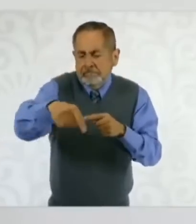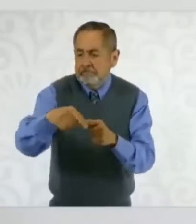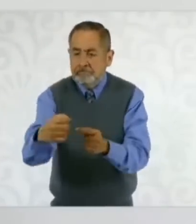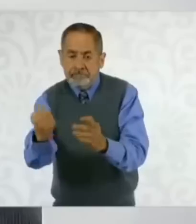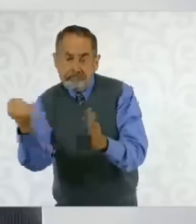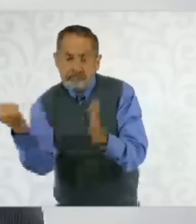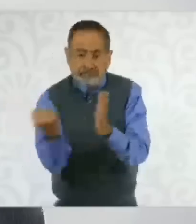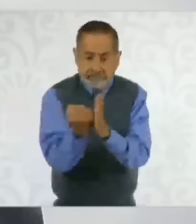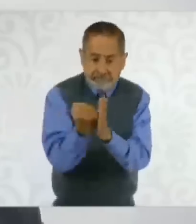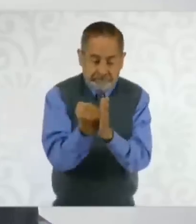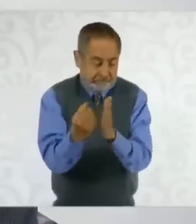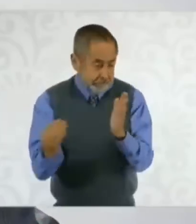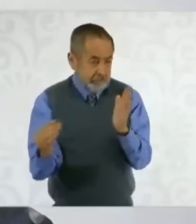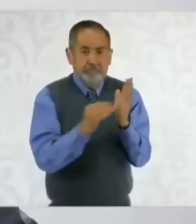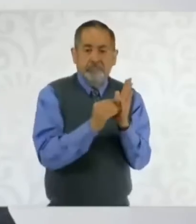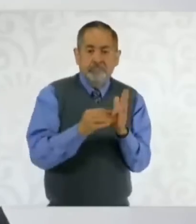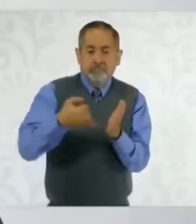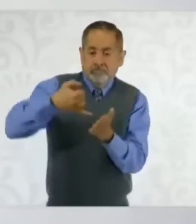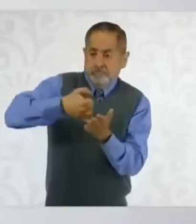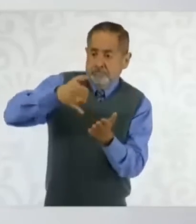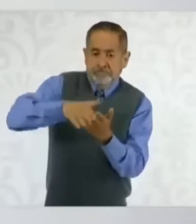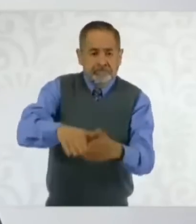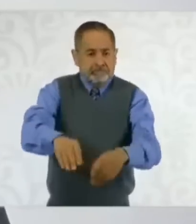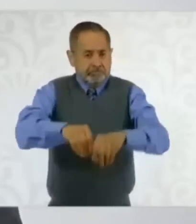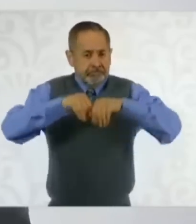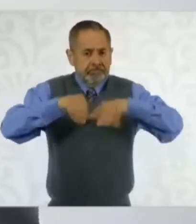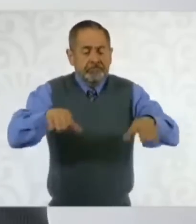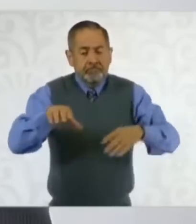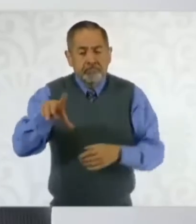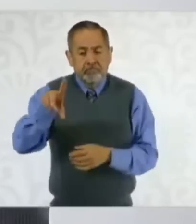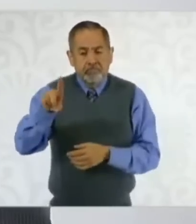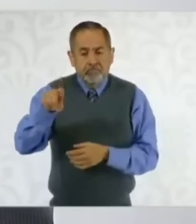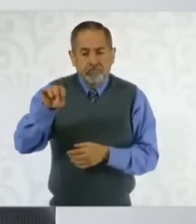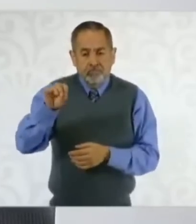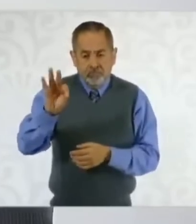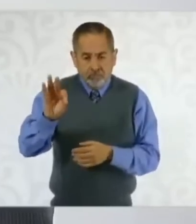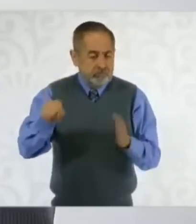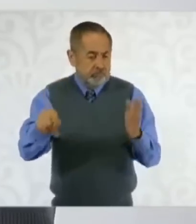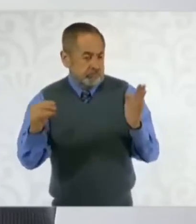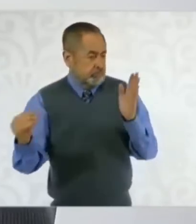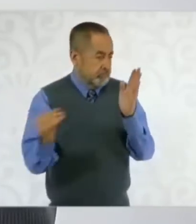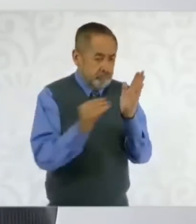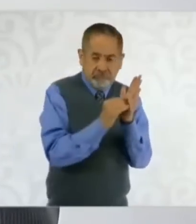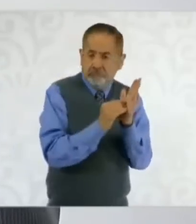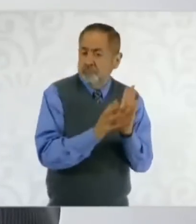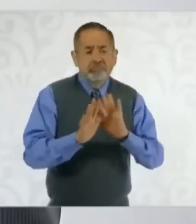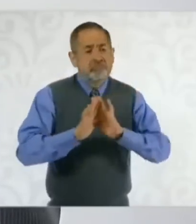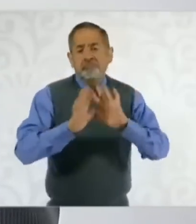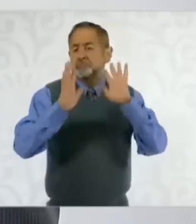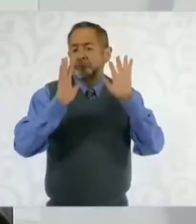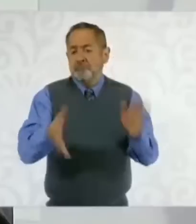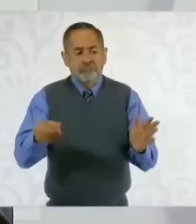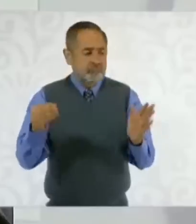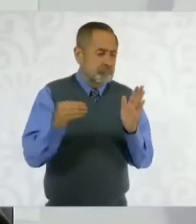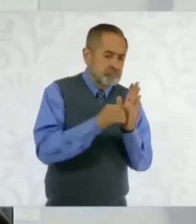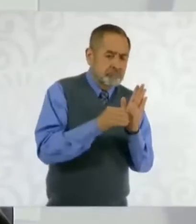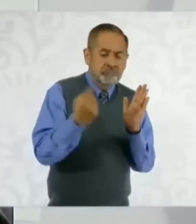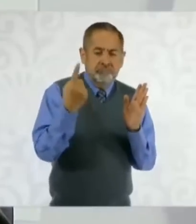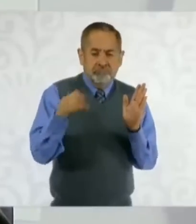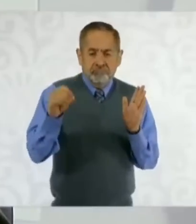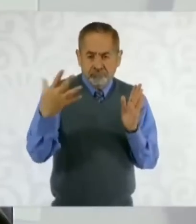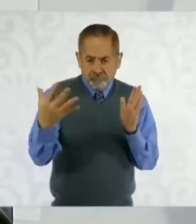suceda y se publique el decreto de reformas en Diario Oficial, esas reformas y adiciones 105 y